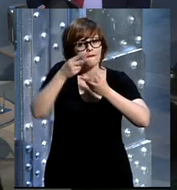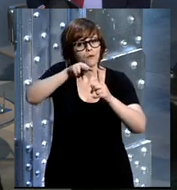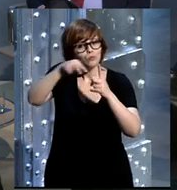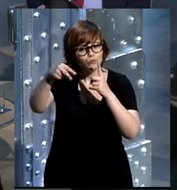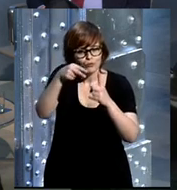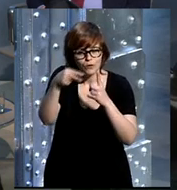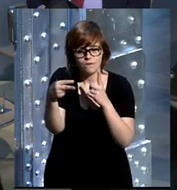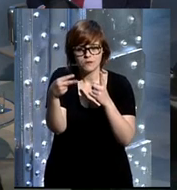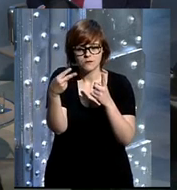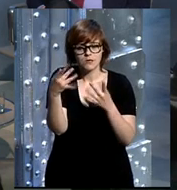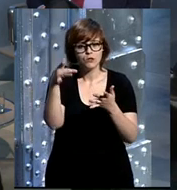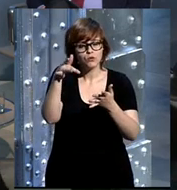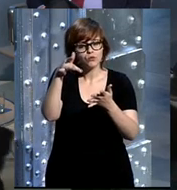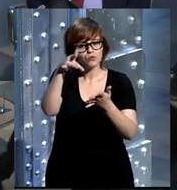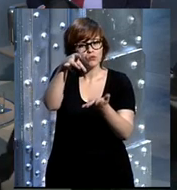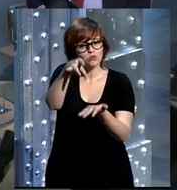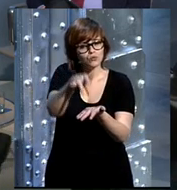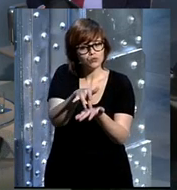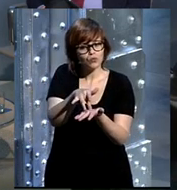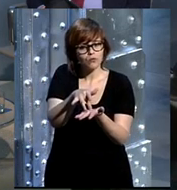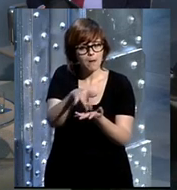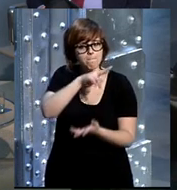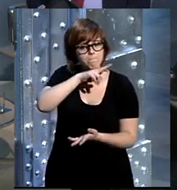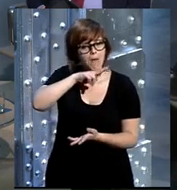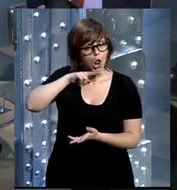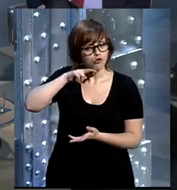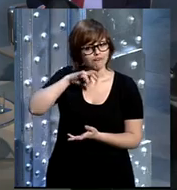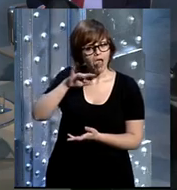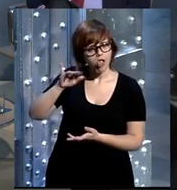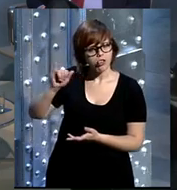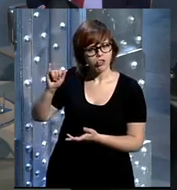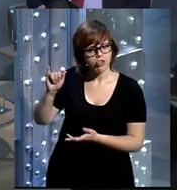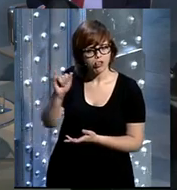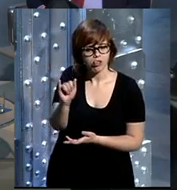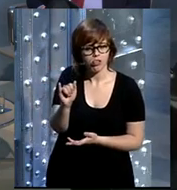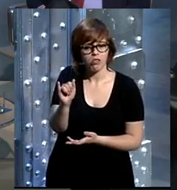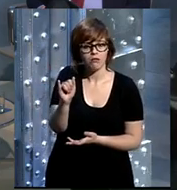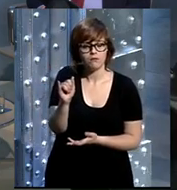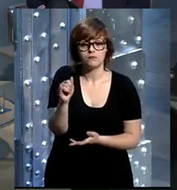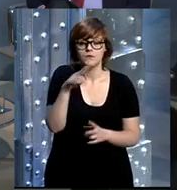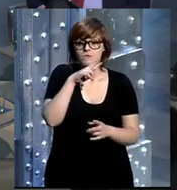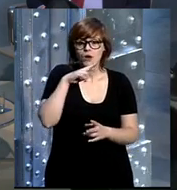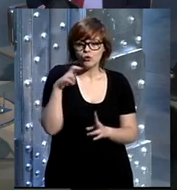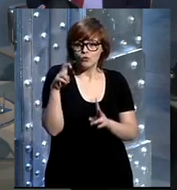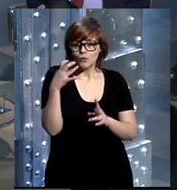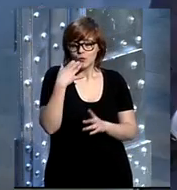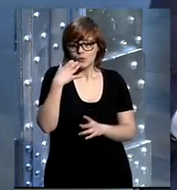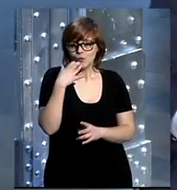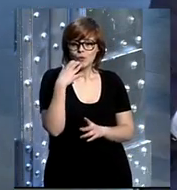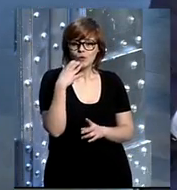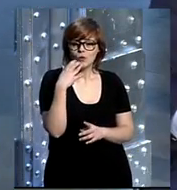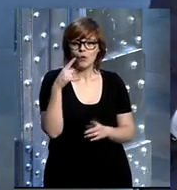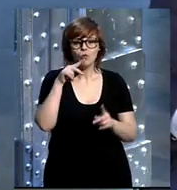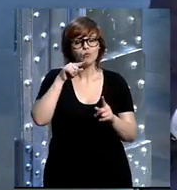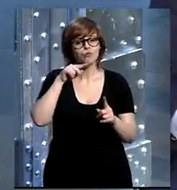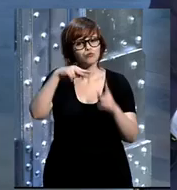la preexistencia de unos valores acerca del papel crucial que juega